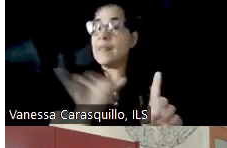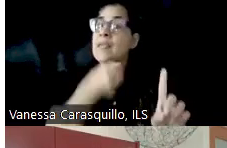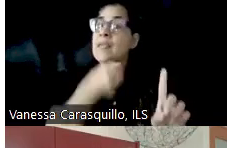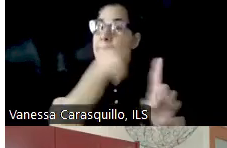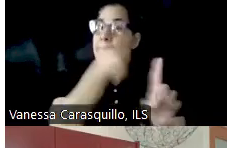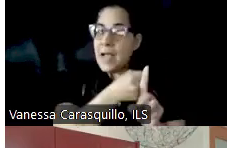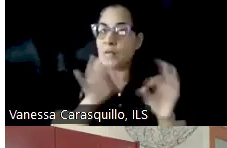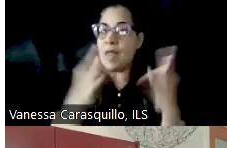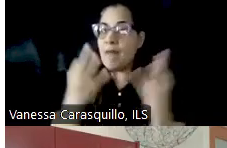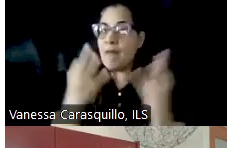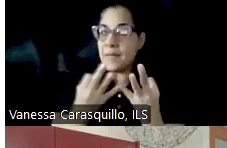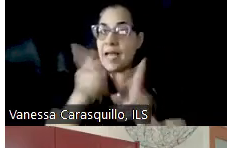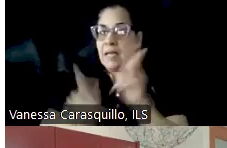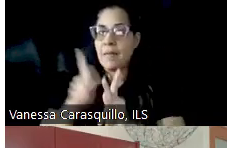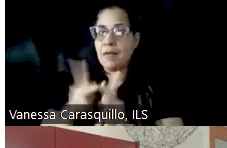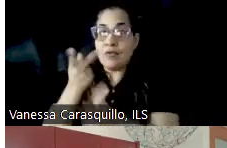los cuidadores.